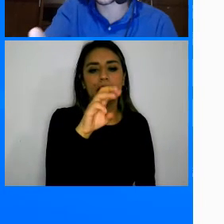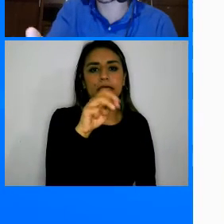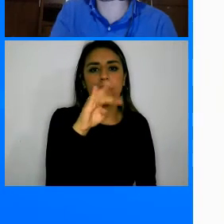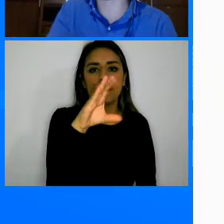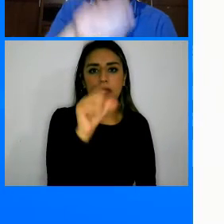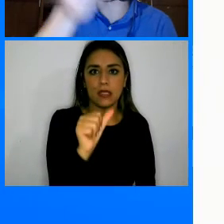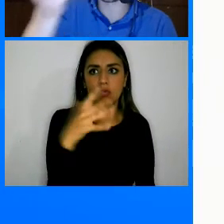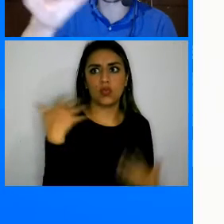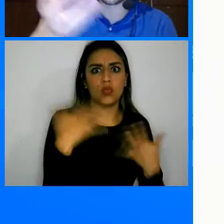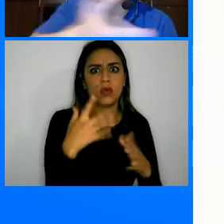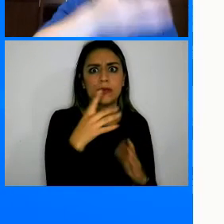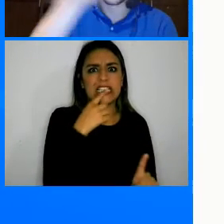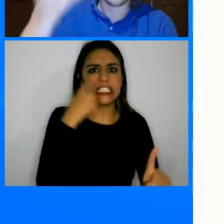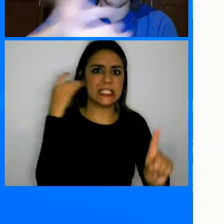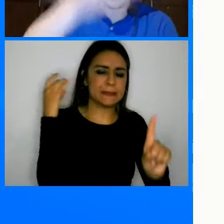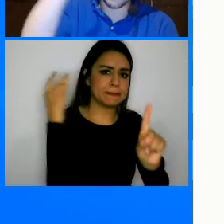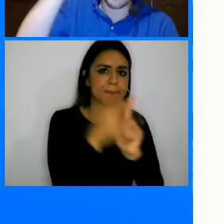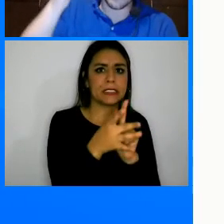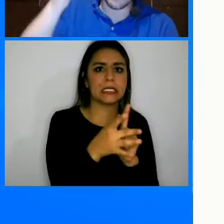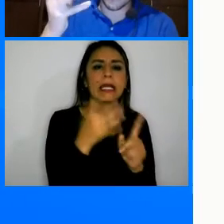más resistente, con además